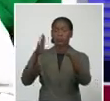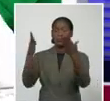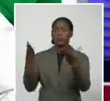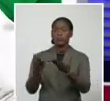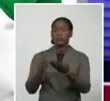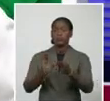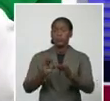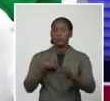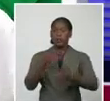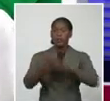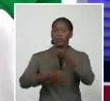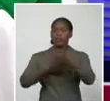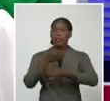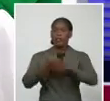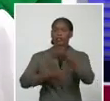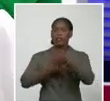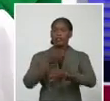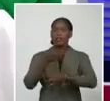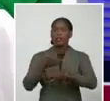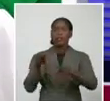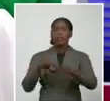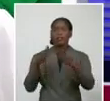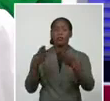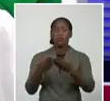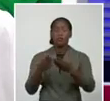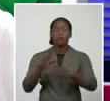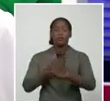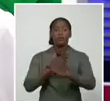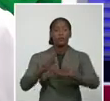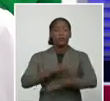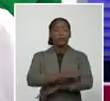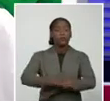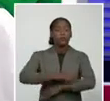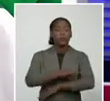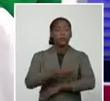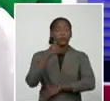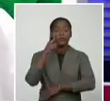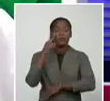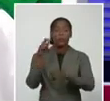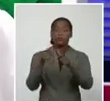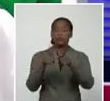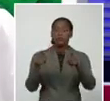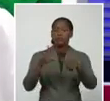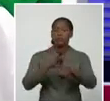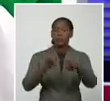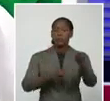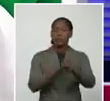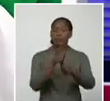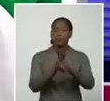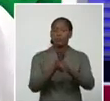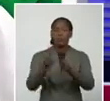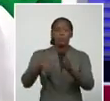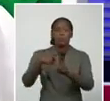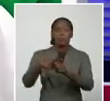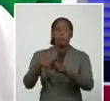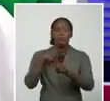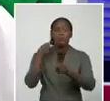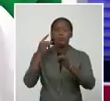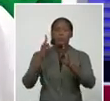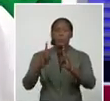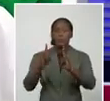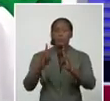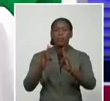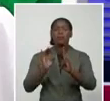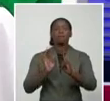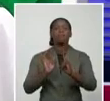diciendo, con los países que aportan más casos y más fallecidos, que denota que